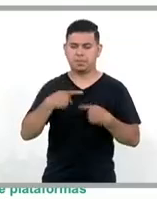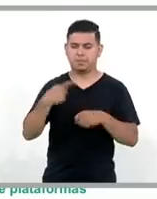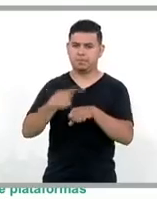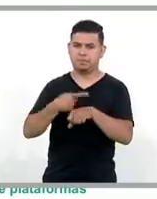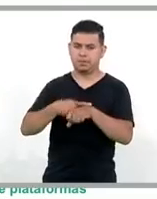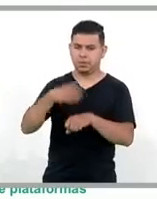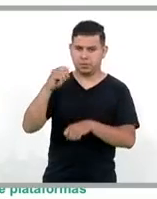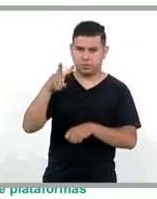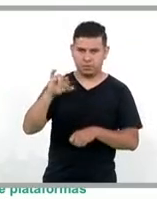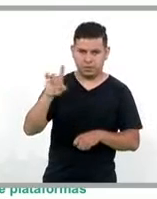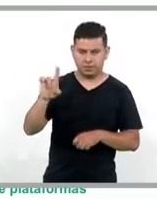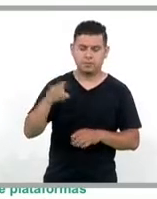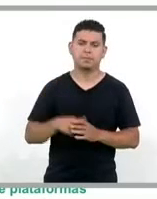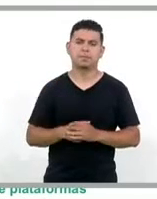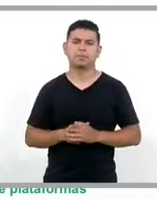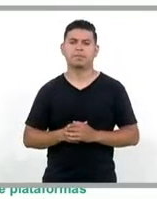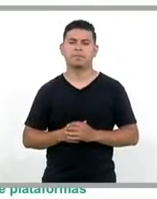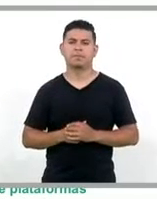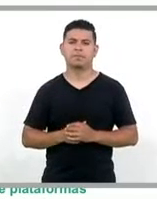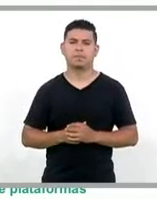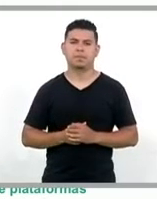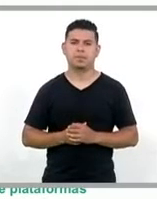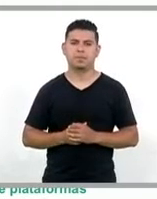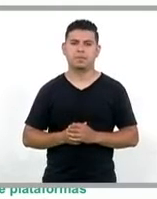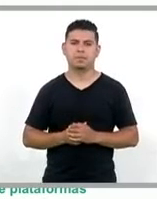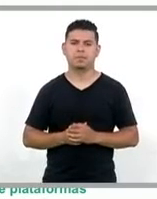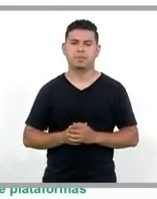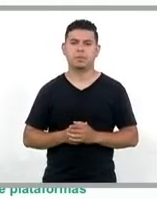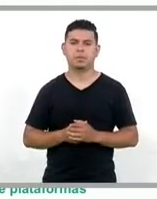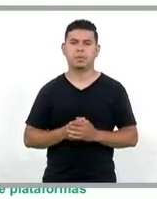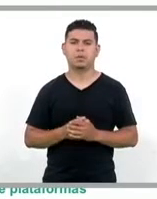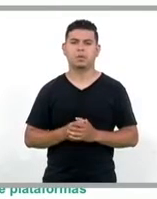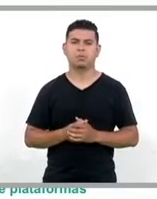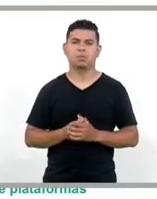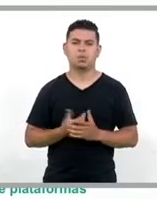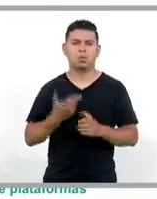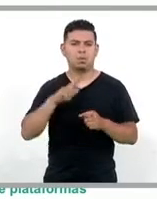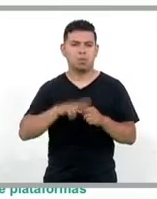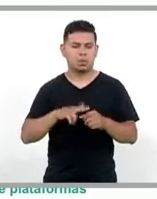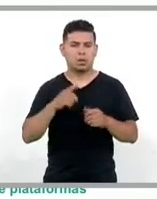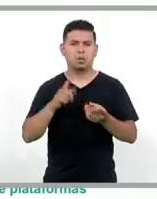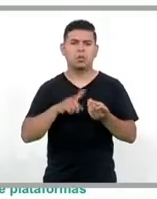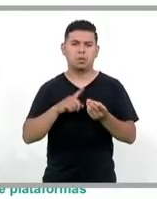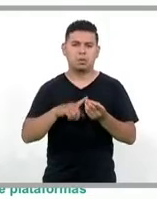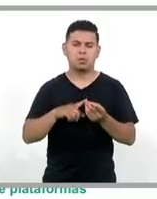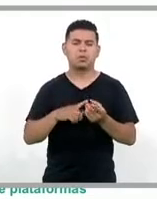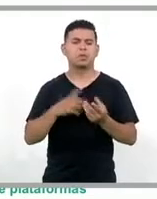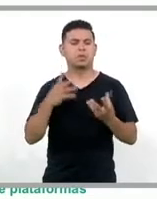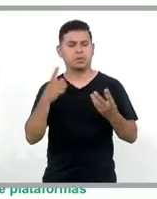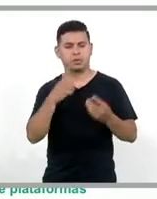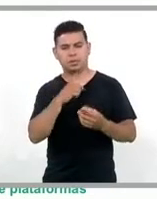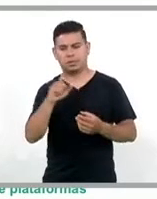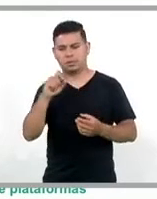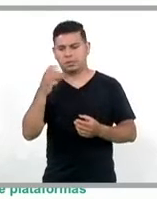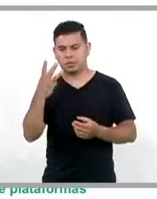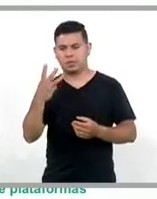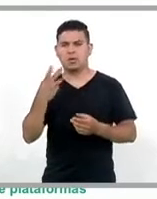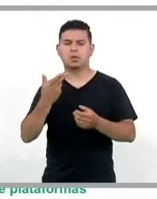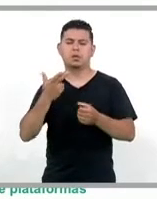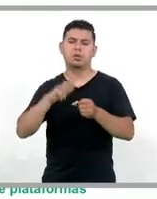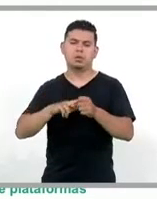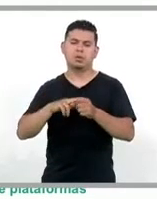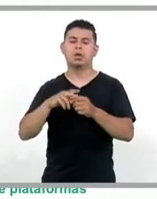casos confirmados por tipo de atención son 113 hospitalizados y 104